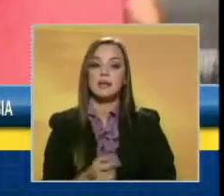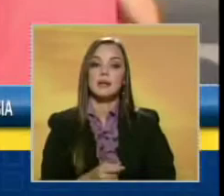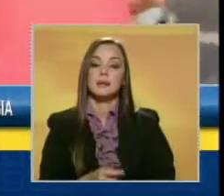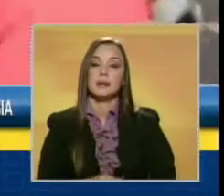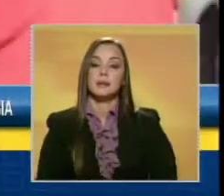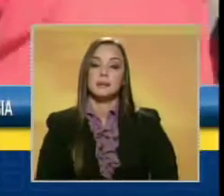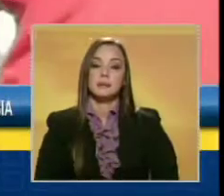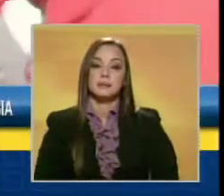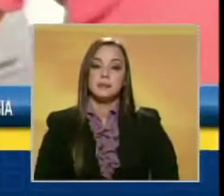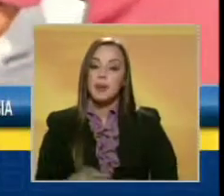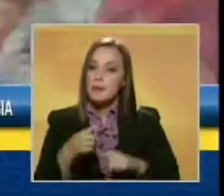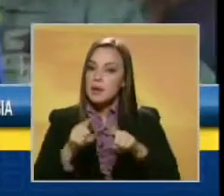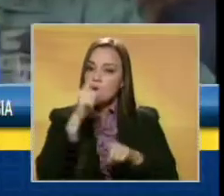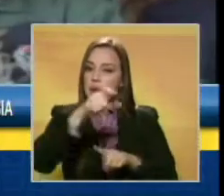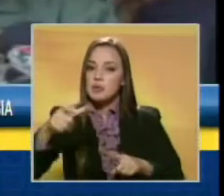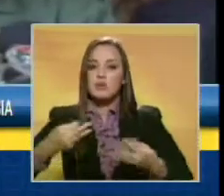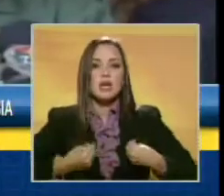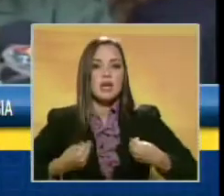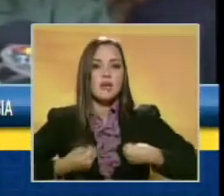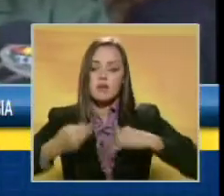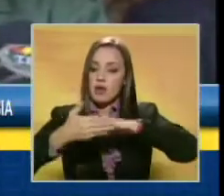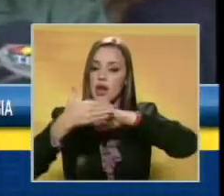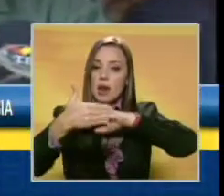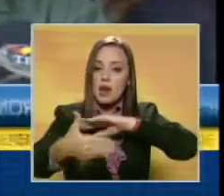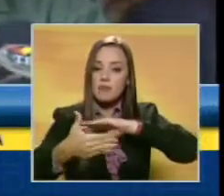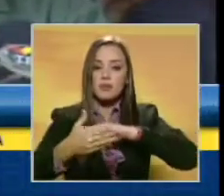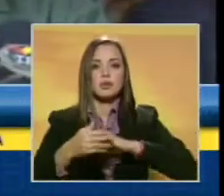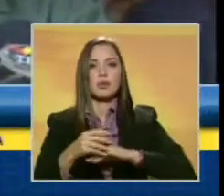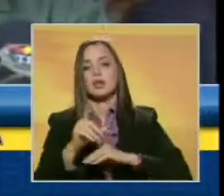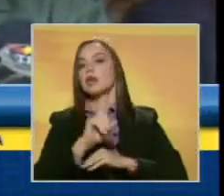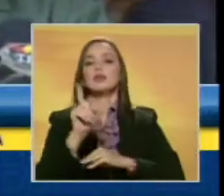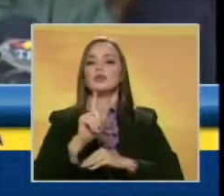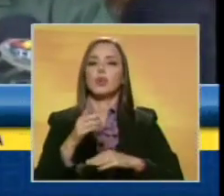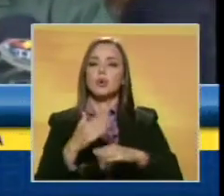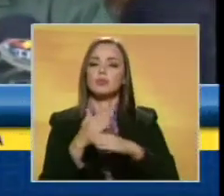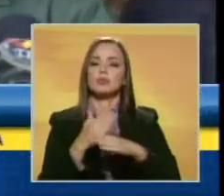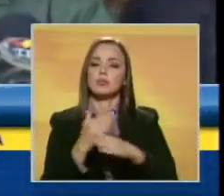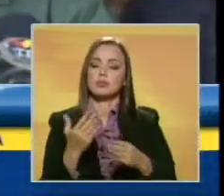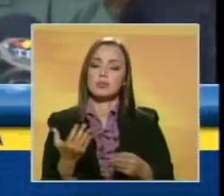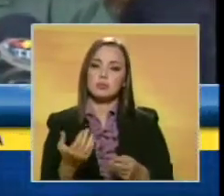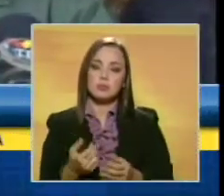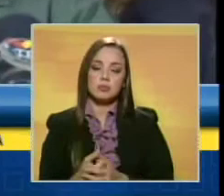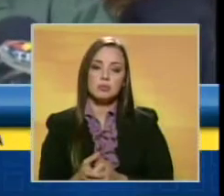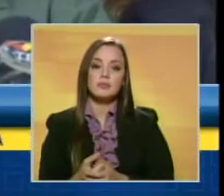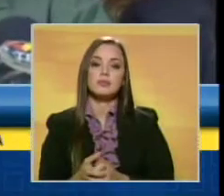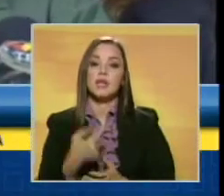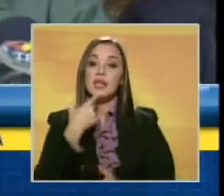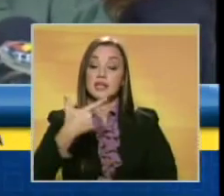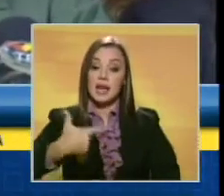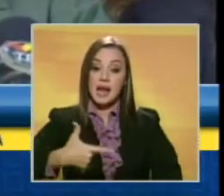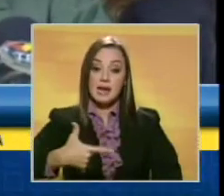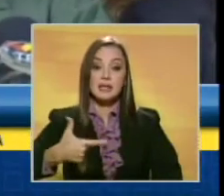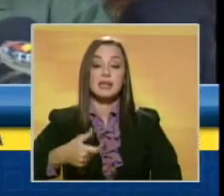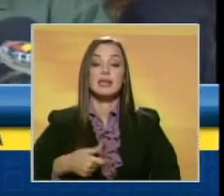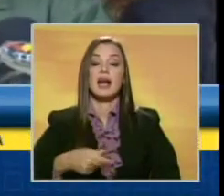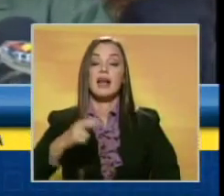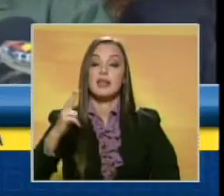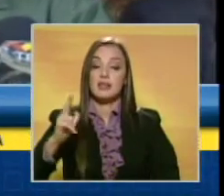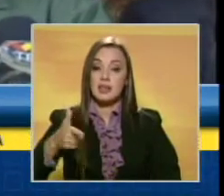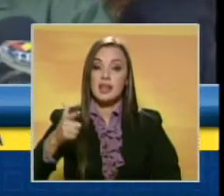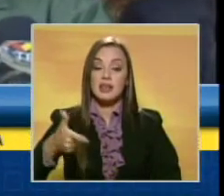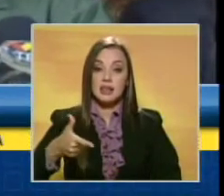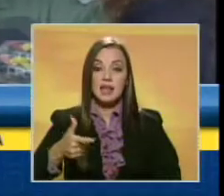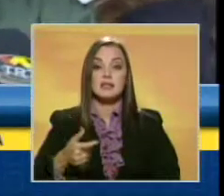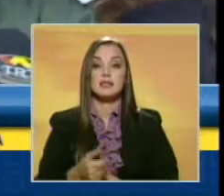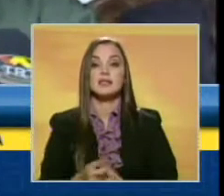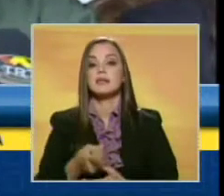fronterizo. Se acordó que las líneas de taxi solamente tendrán la posibilidad de tener 4 pases